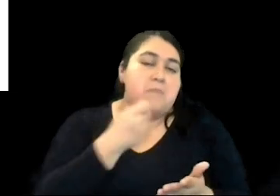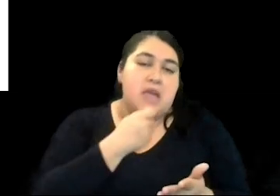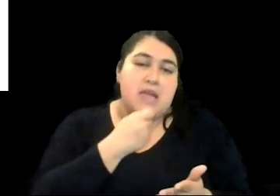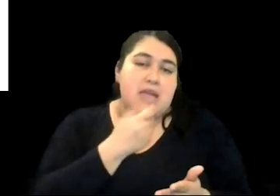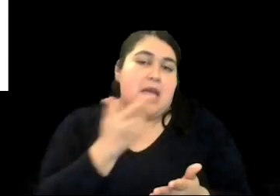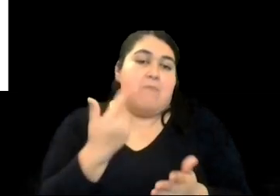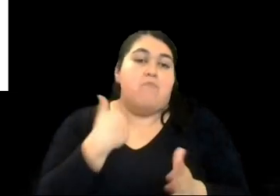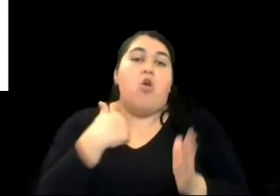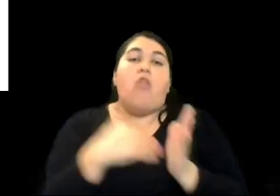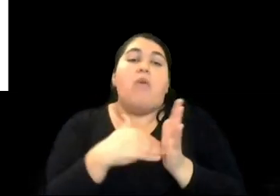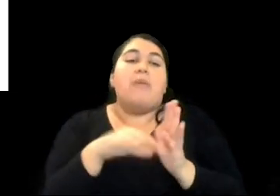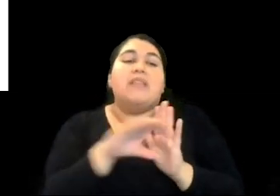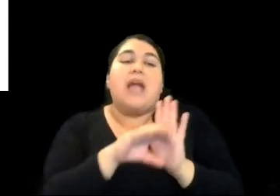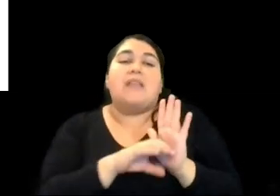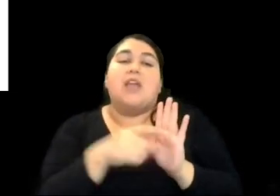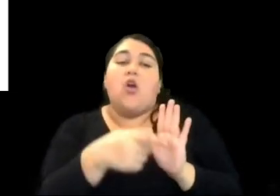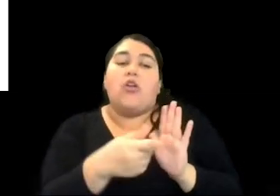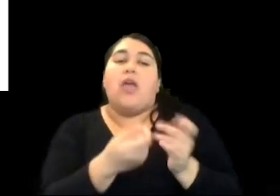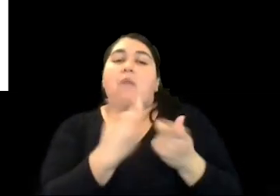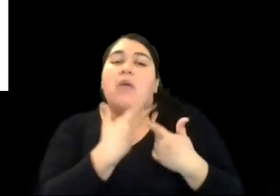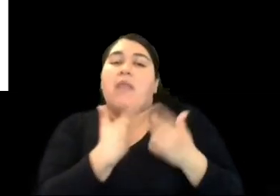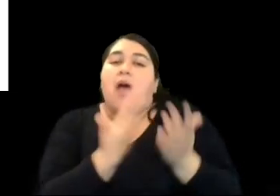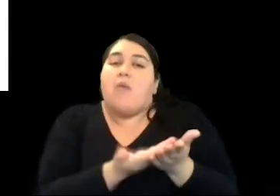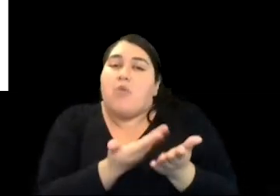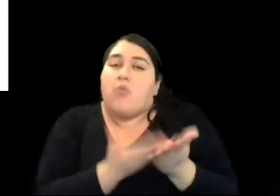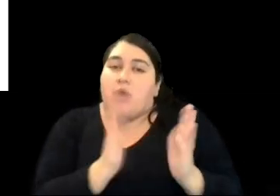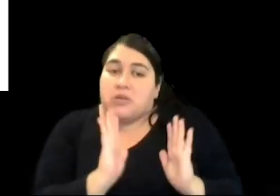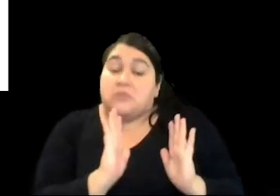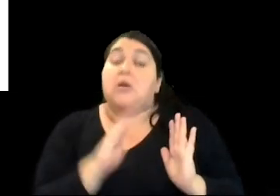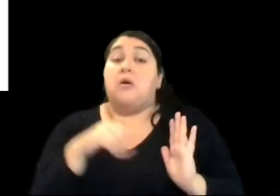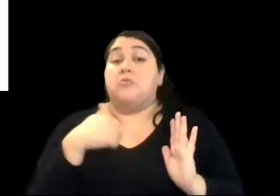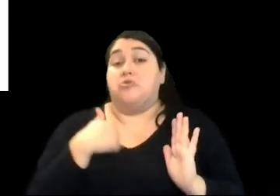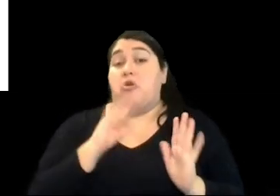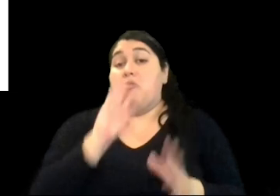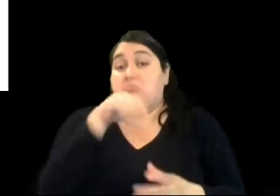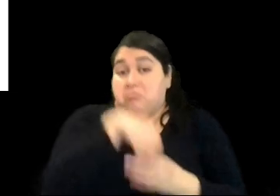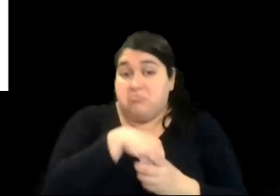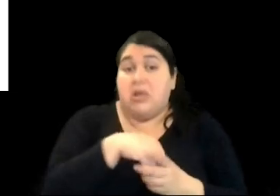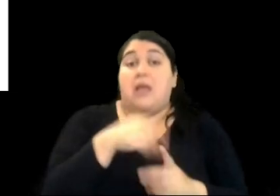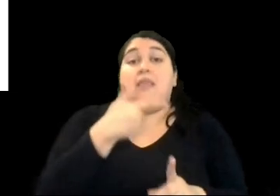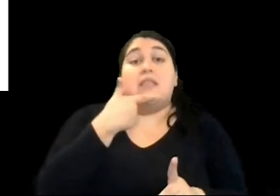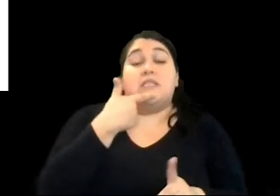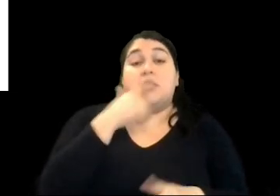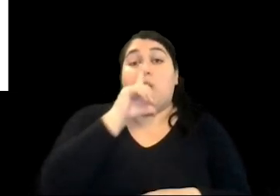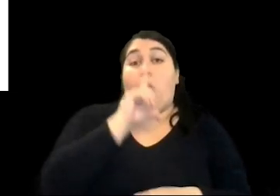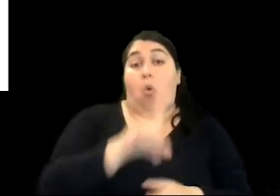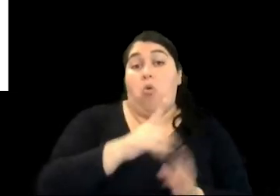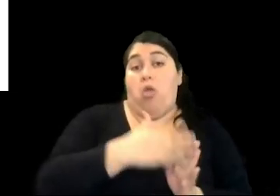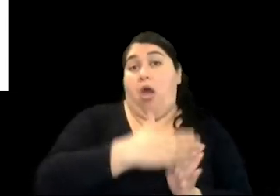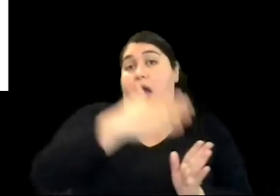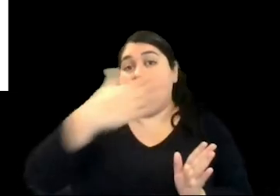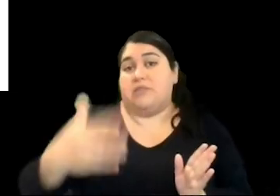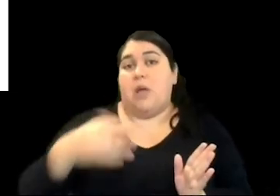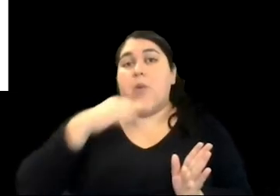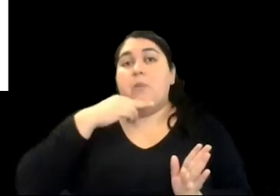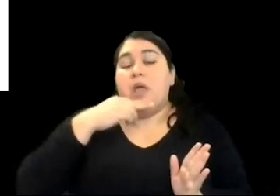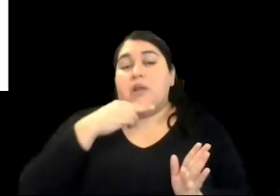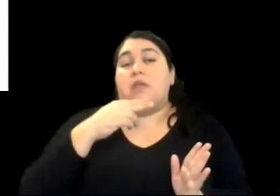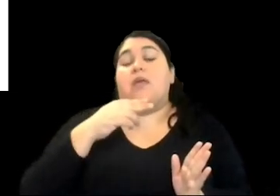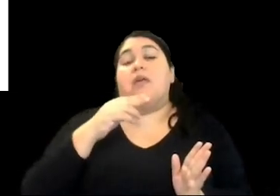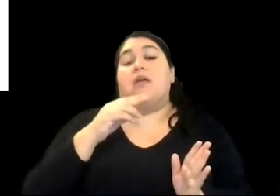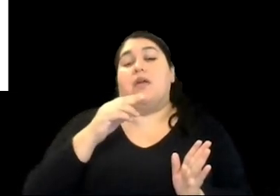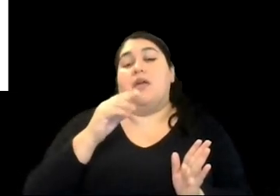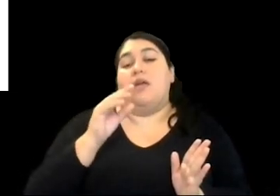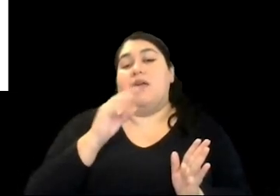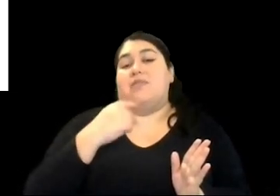habilita, de 36 o de 48, y eso lo puedo presentar desde el día 17 de julio hasta el día viernes 13 de diciembre.